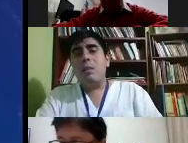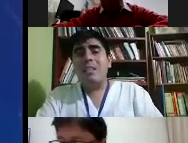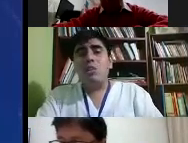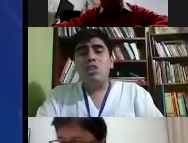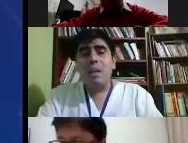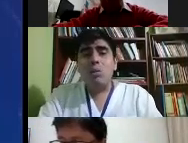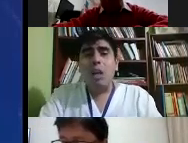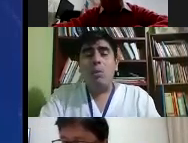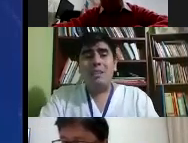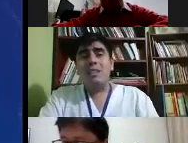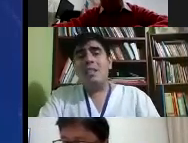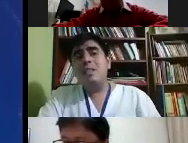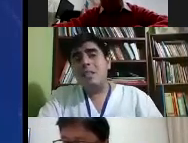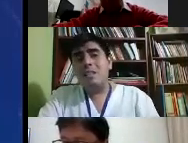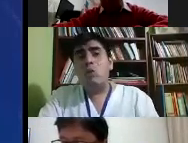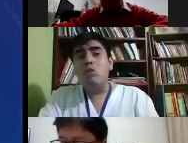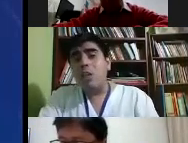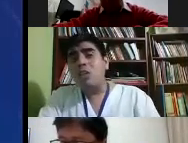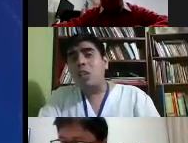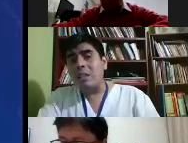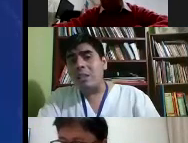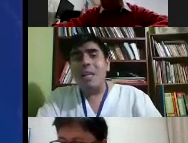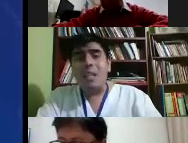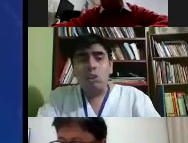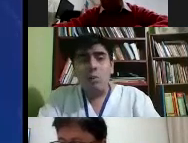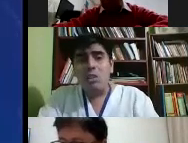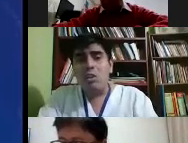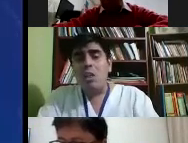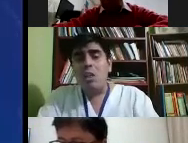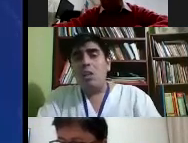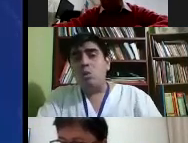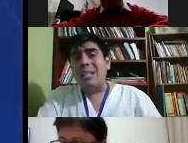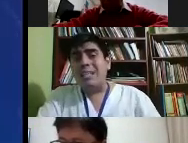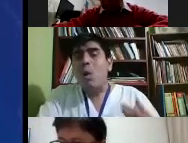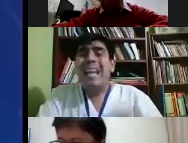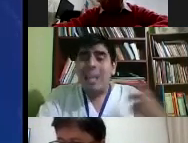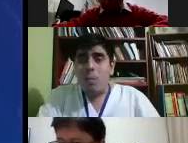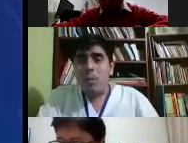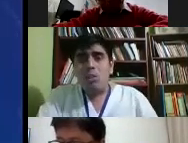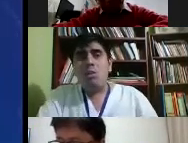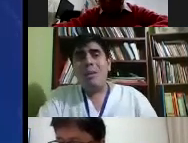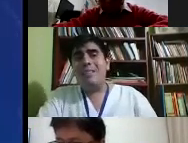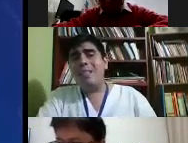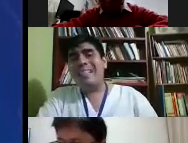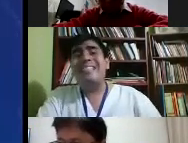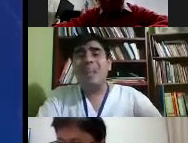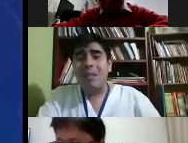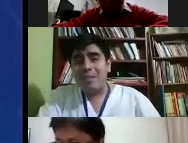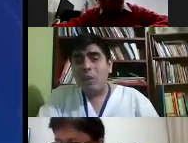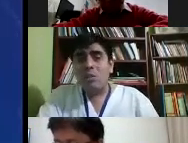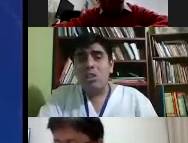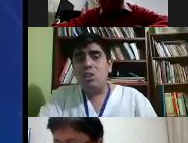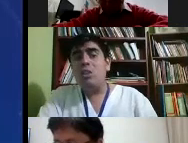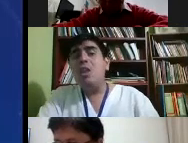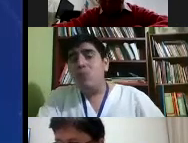Muchas veces consideramos a los pacientes secundarios de secuelas de COVID, ¿no? Su objetivo a largo periodo va a ser restablecer